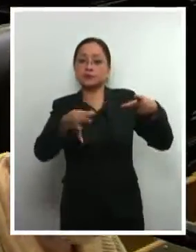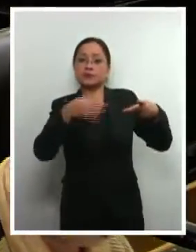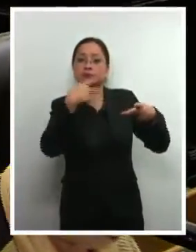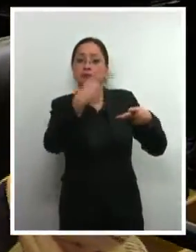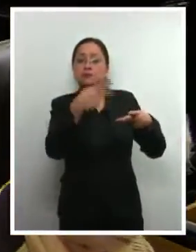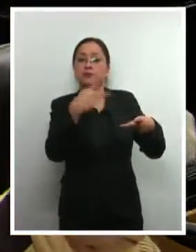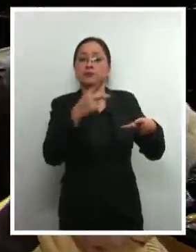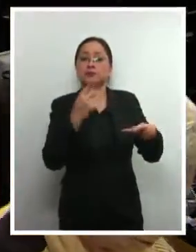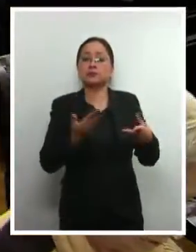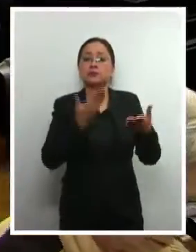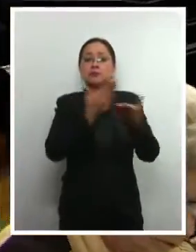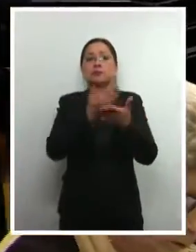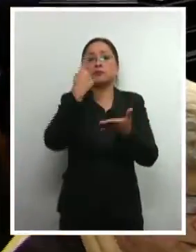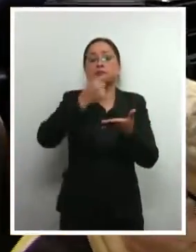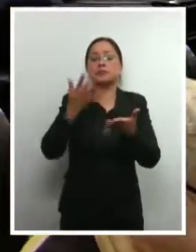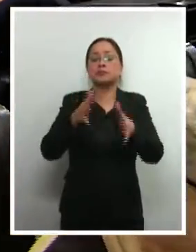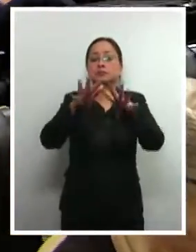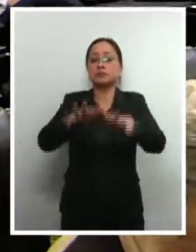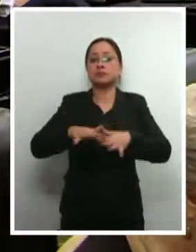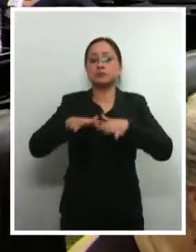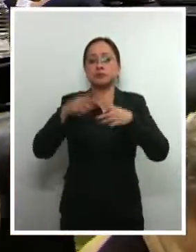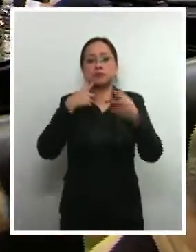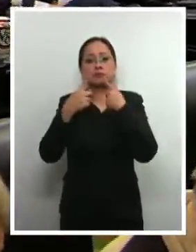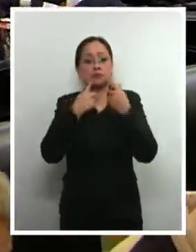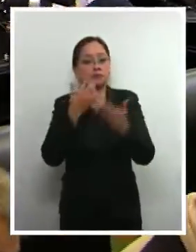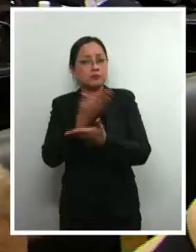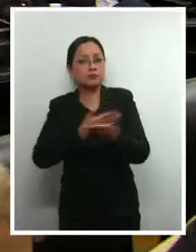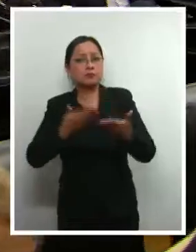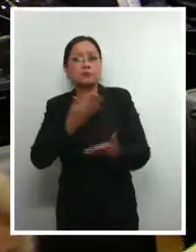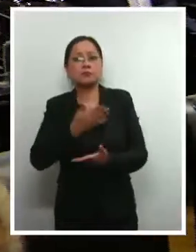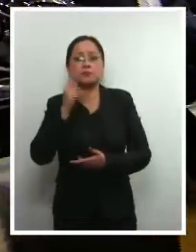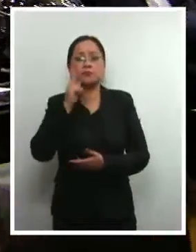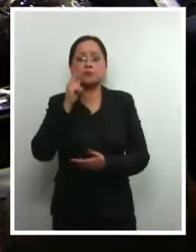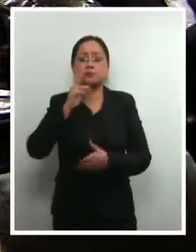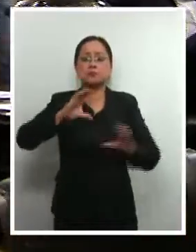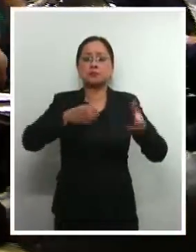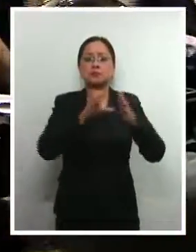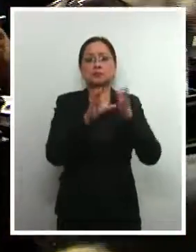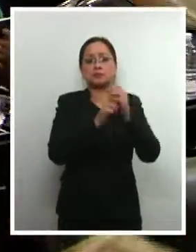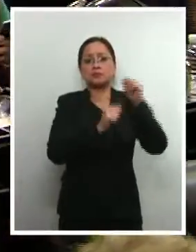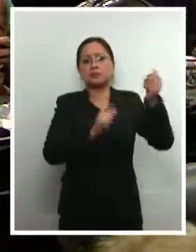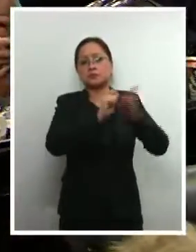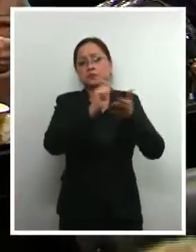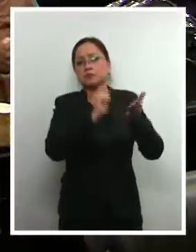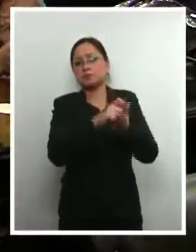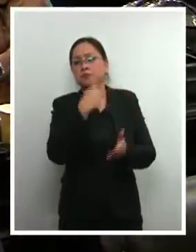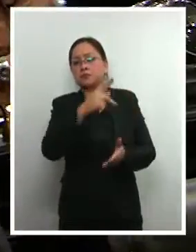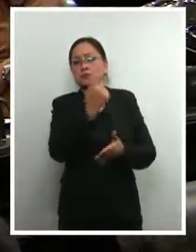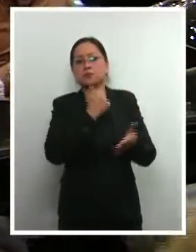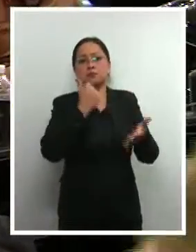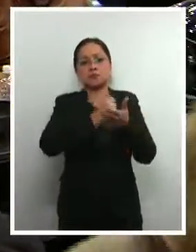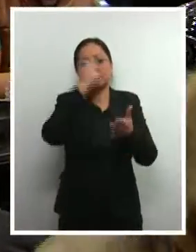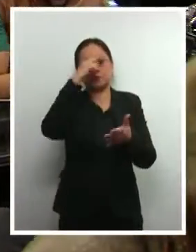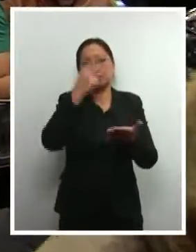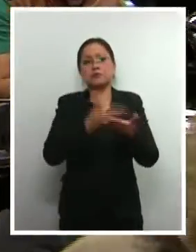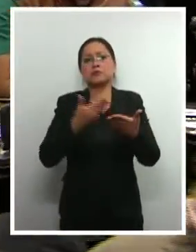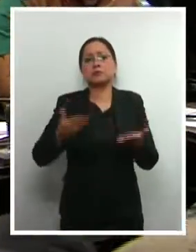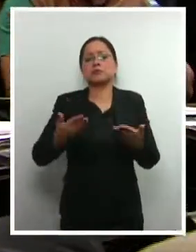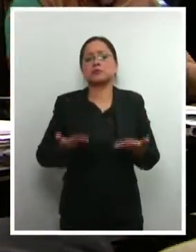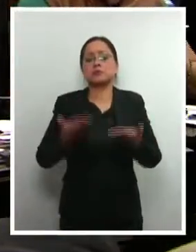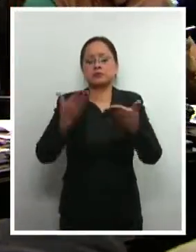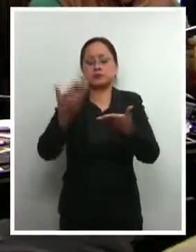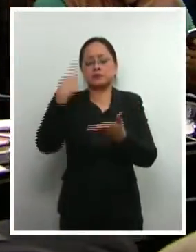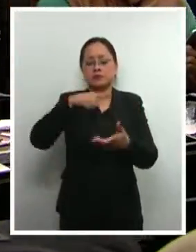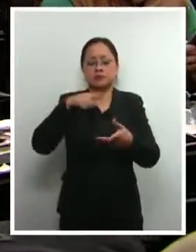que también se puso a consideración de la Asamblea Constituyente de la Ciudad de México y que ahora se pone a consideración en